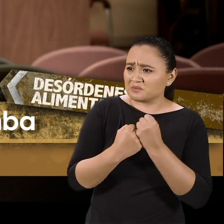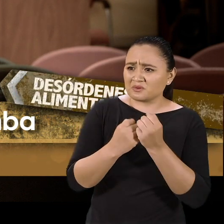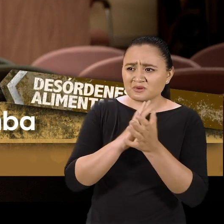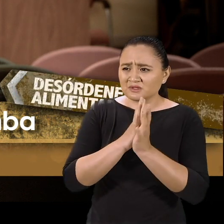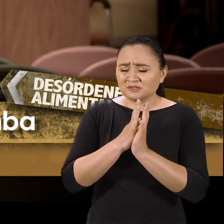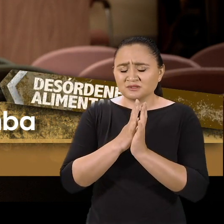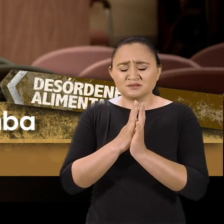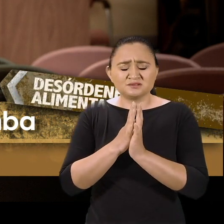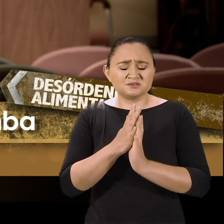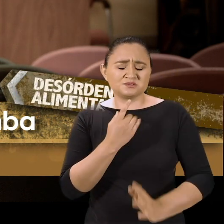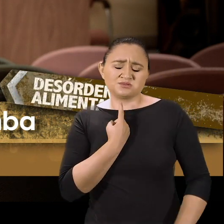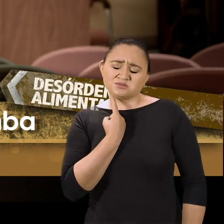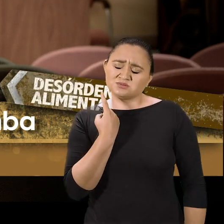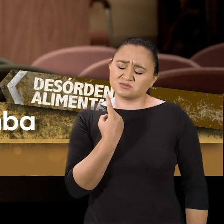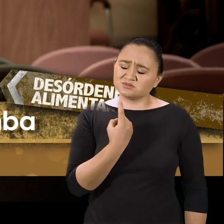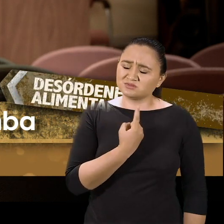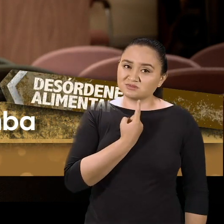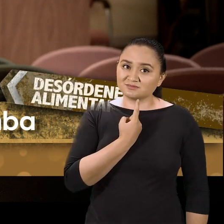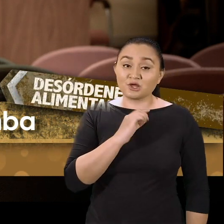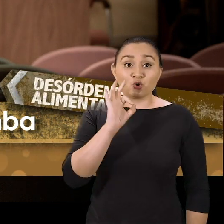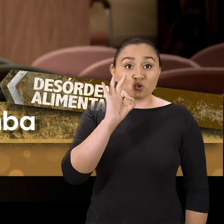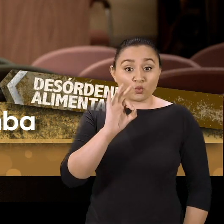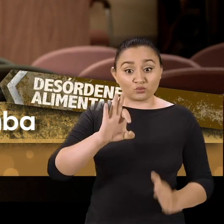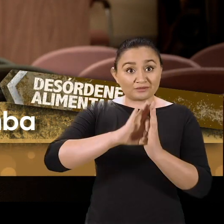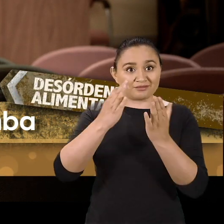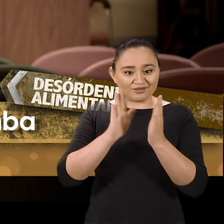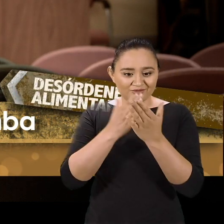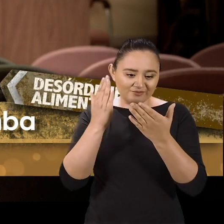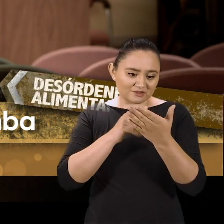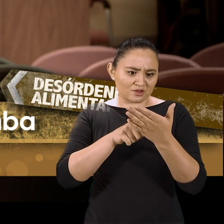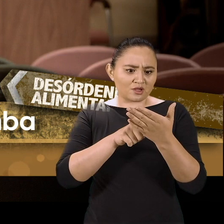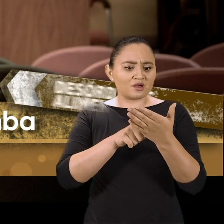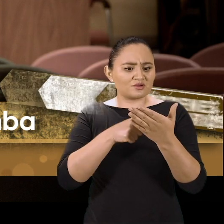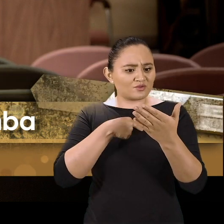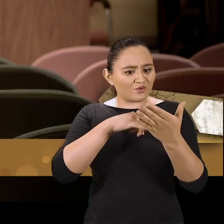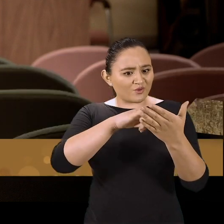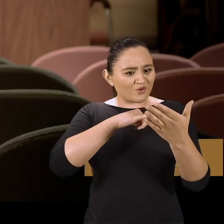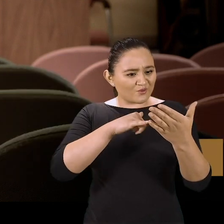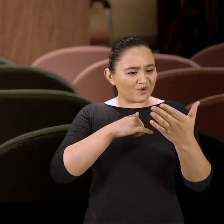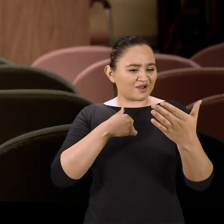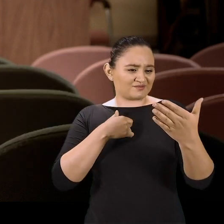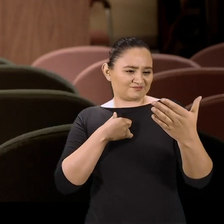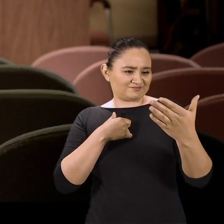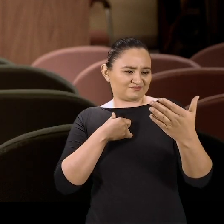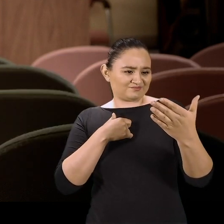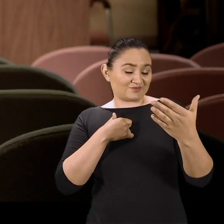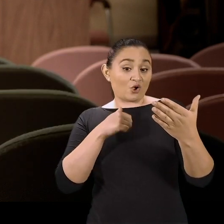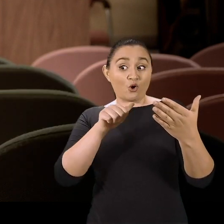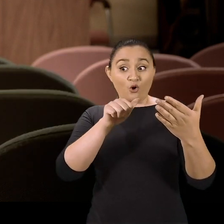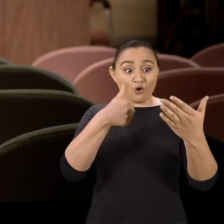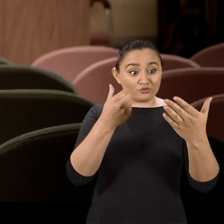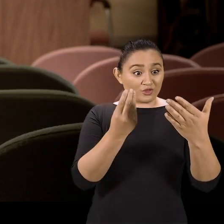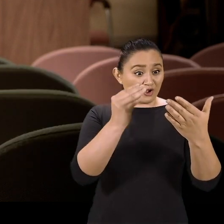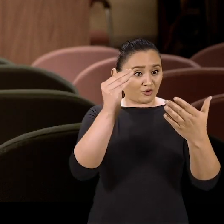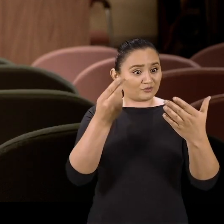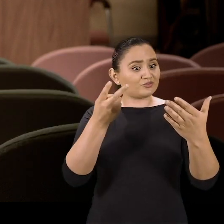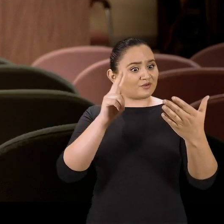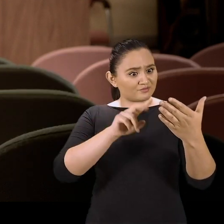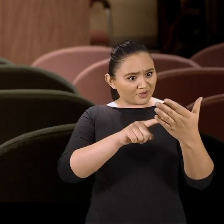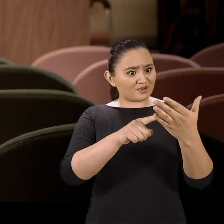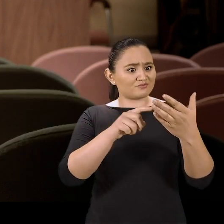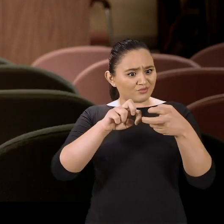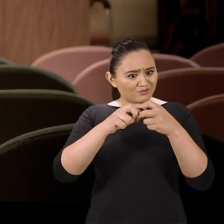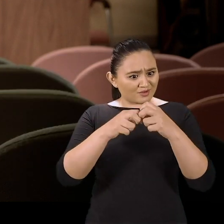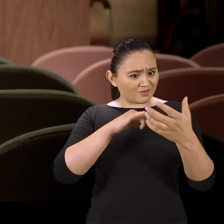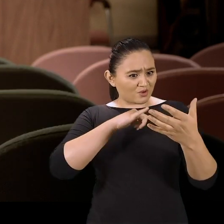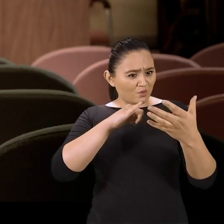persona que les entienda que les apoye y claro a la ira de estas páginas al sentirse identificados primero porque te dicen algo no ha sido